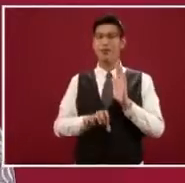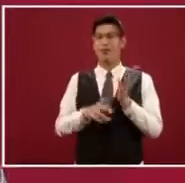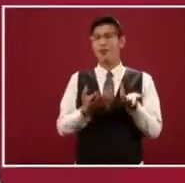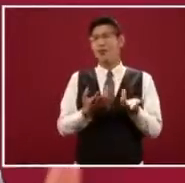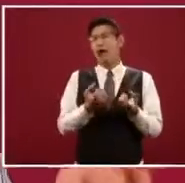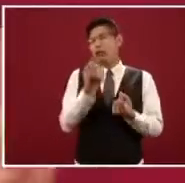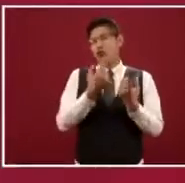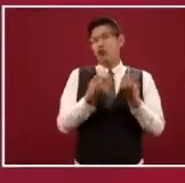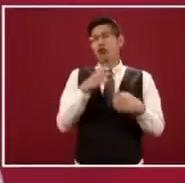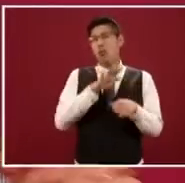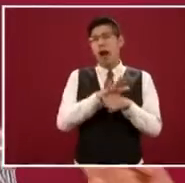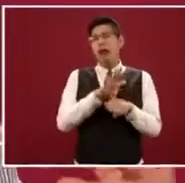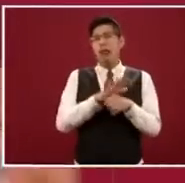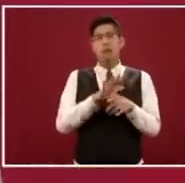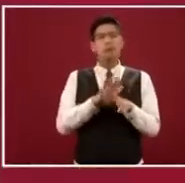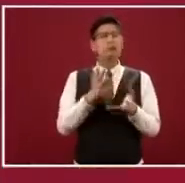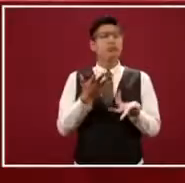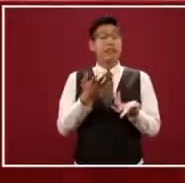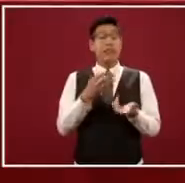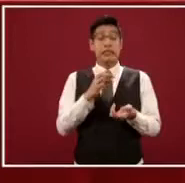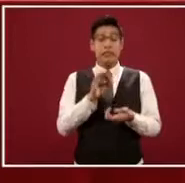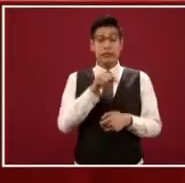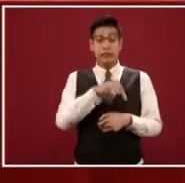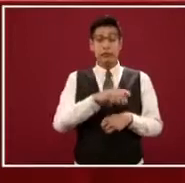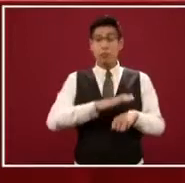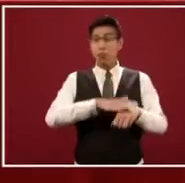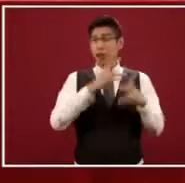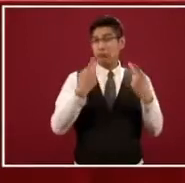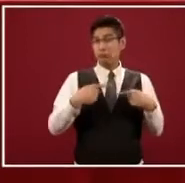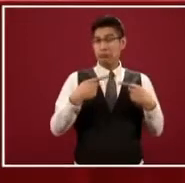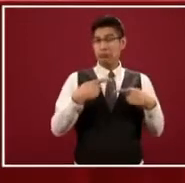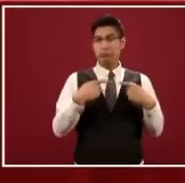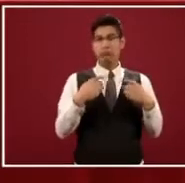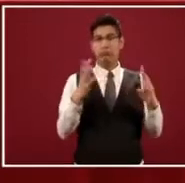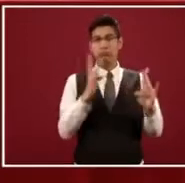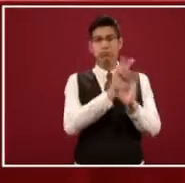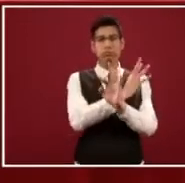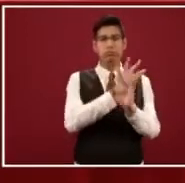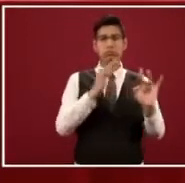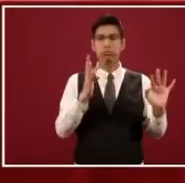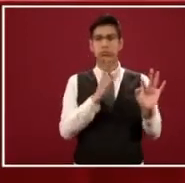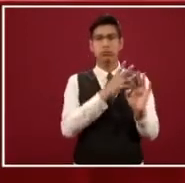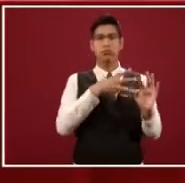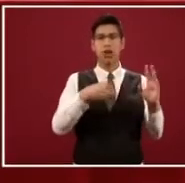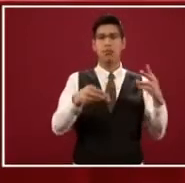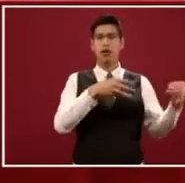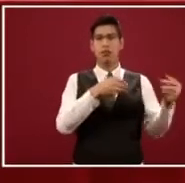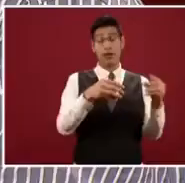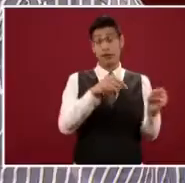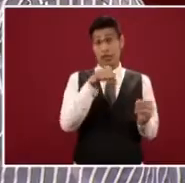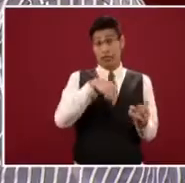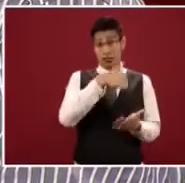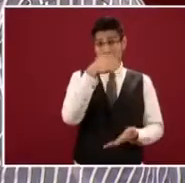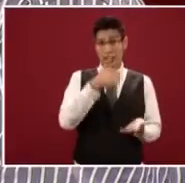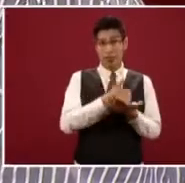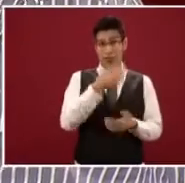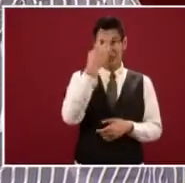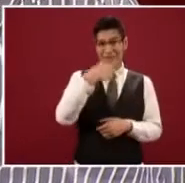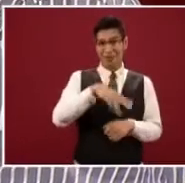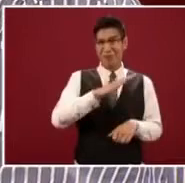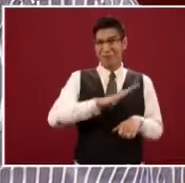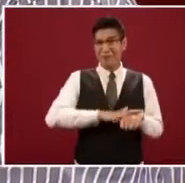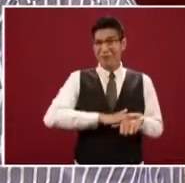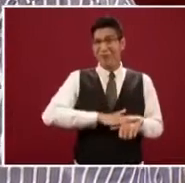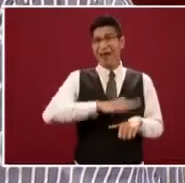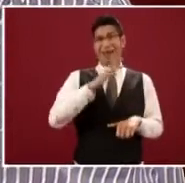población y la gran densidad de población que hay en la zona metropolitana del Valle de México, esta es una zona en donde